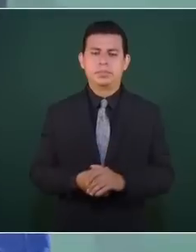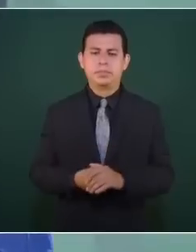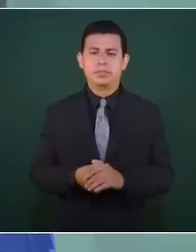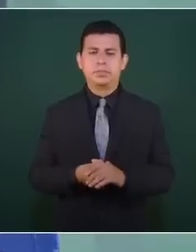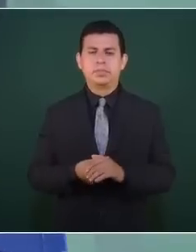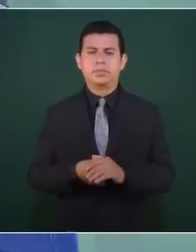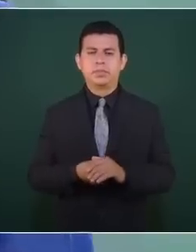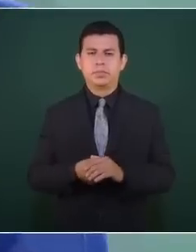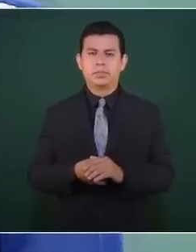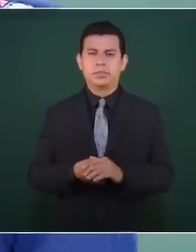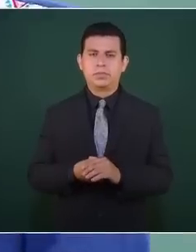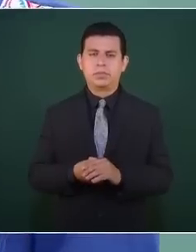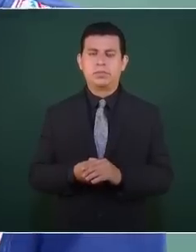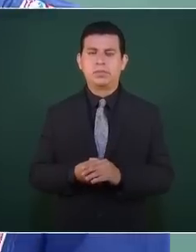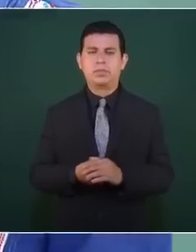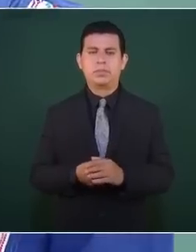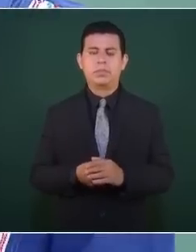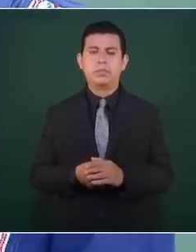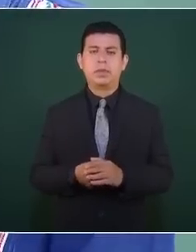es que antes